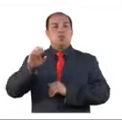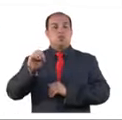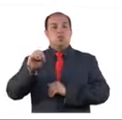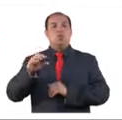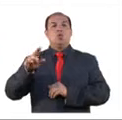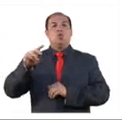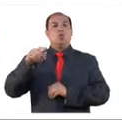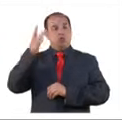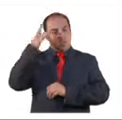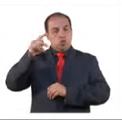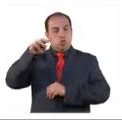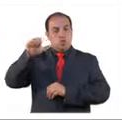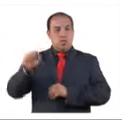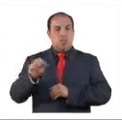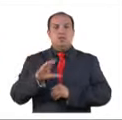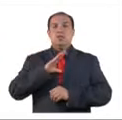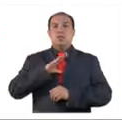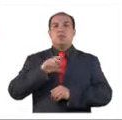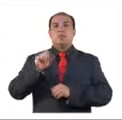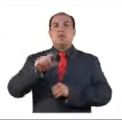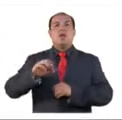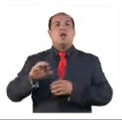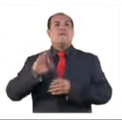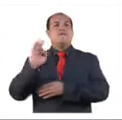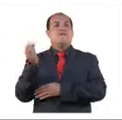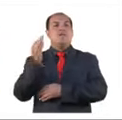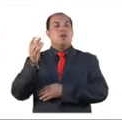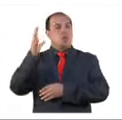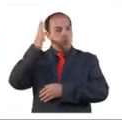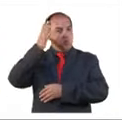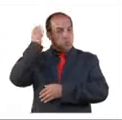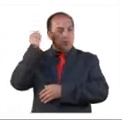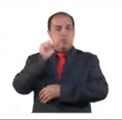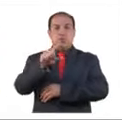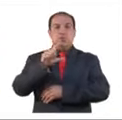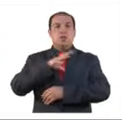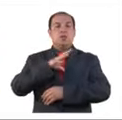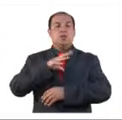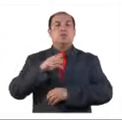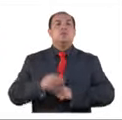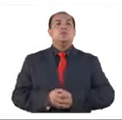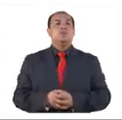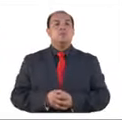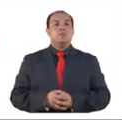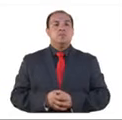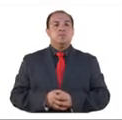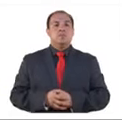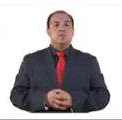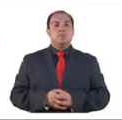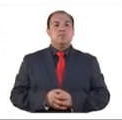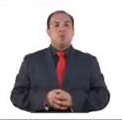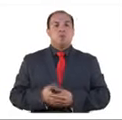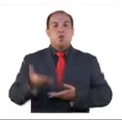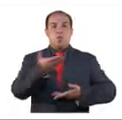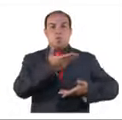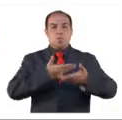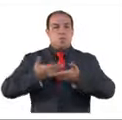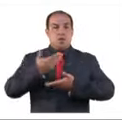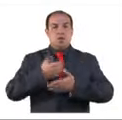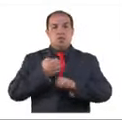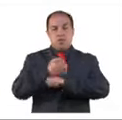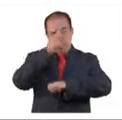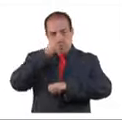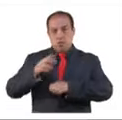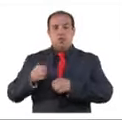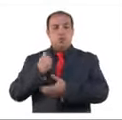de Cuernavaca, y se conectará, y ahorita más adelante veremos, a la ciclovía metropolitana, que es la primera ciclovía que cruza o que se comparte entre el Estado de México y la Ciudad de